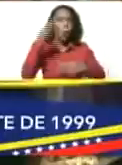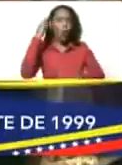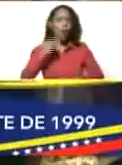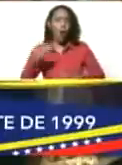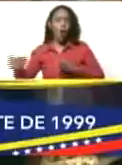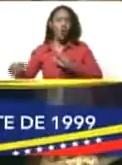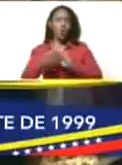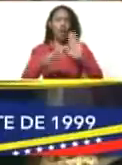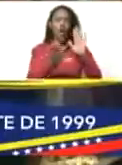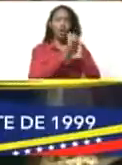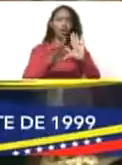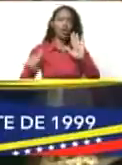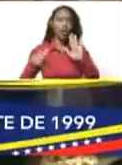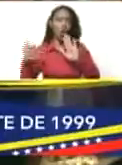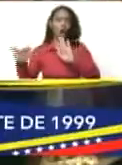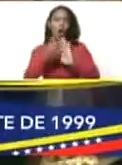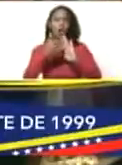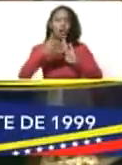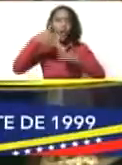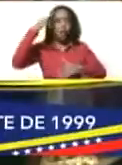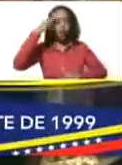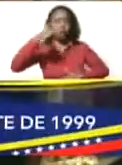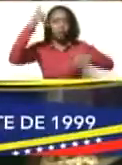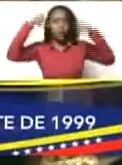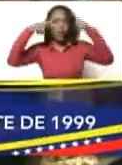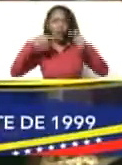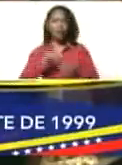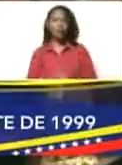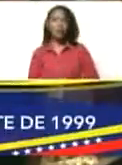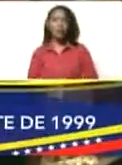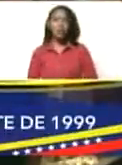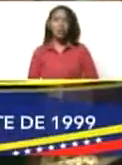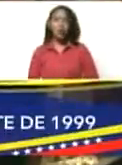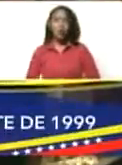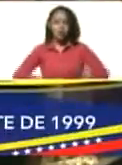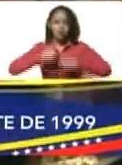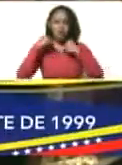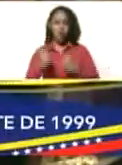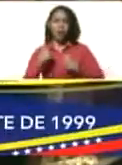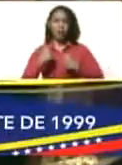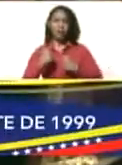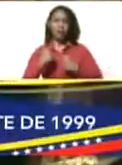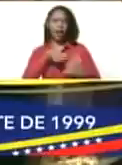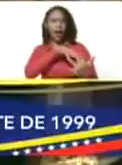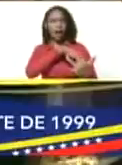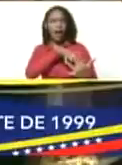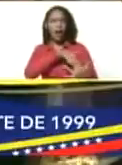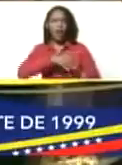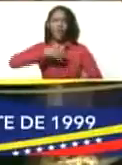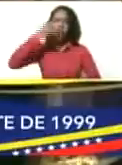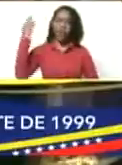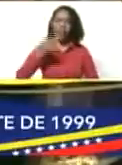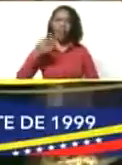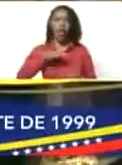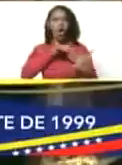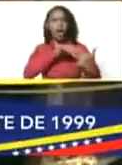la constituyente, contra el comandante Chávez. Un gladiador, verdadero gladiador,